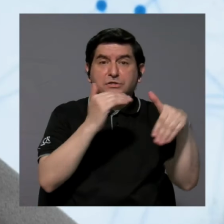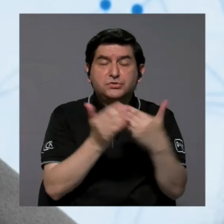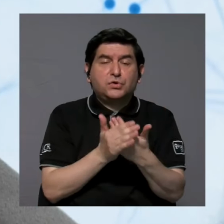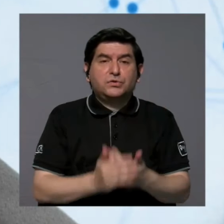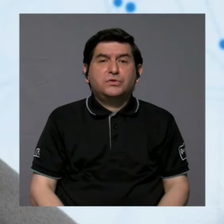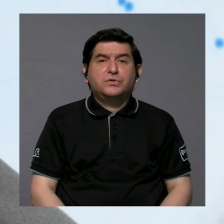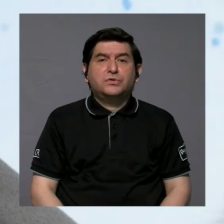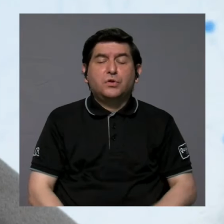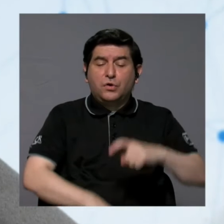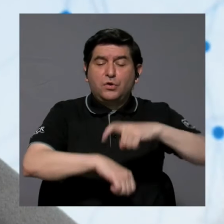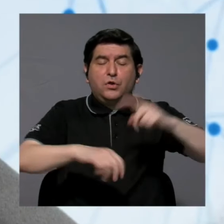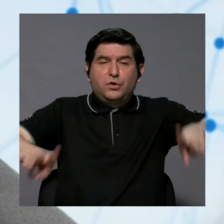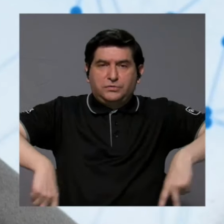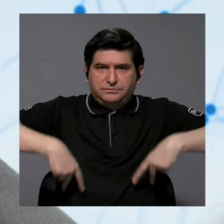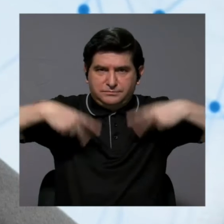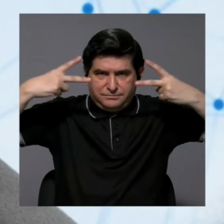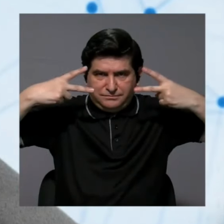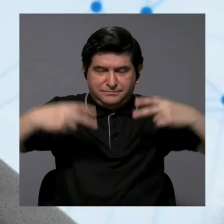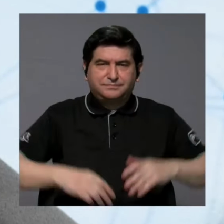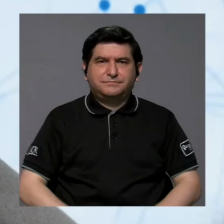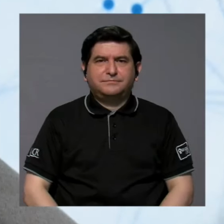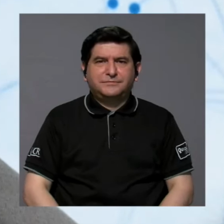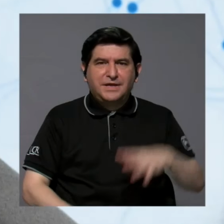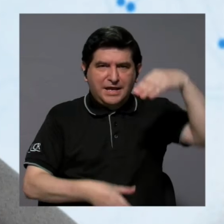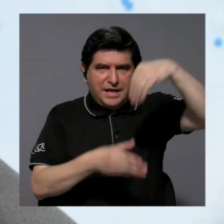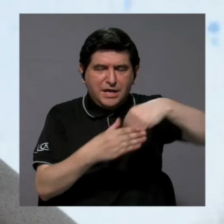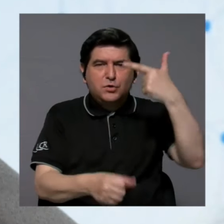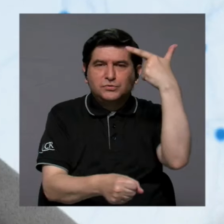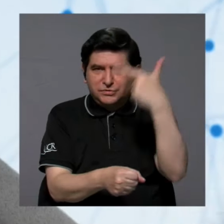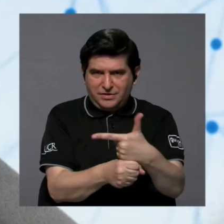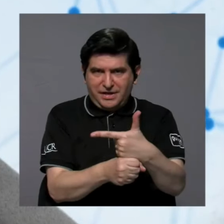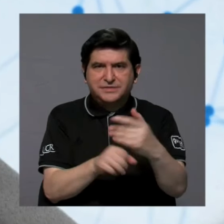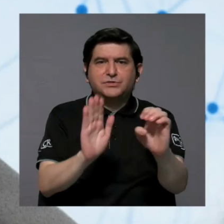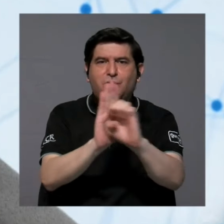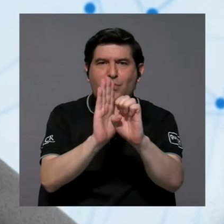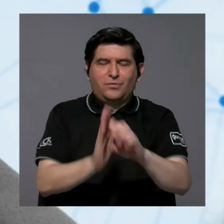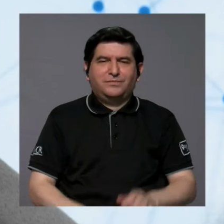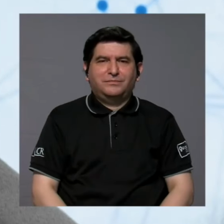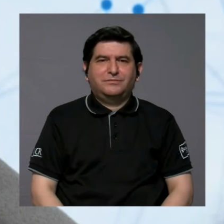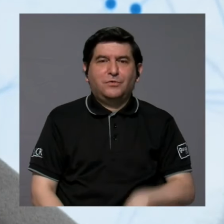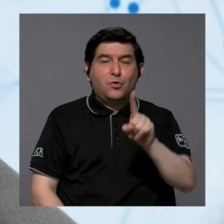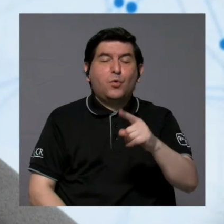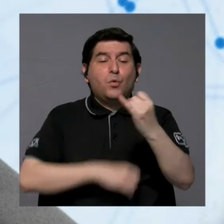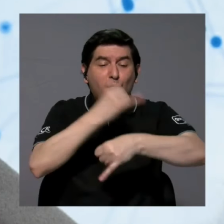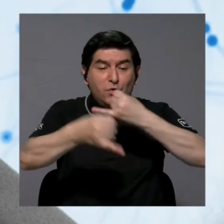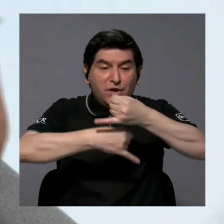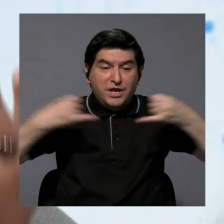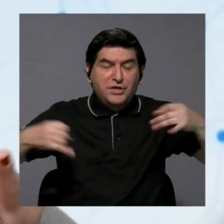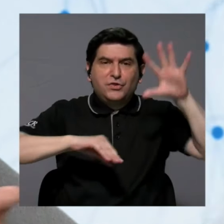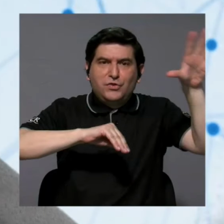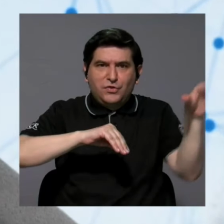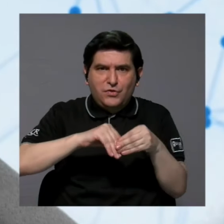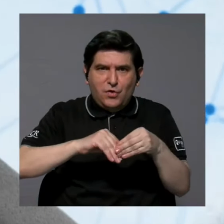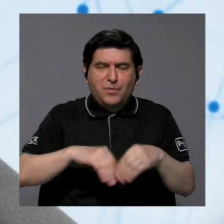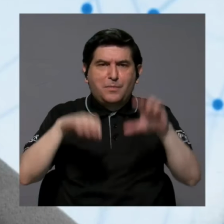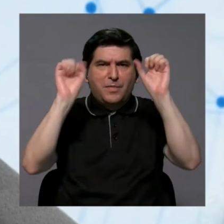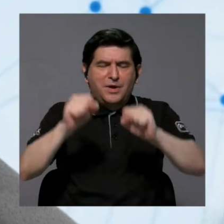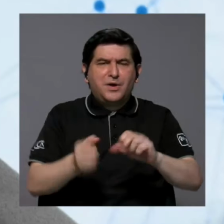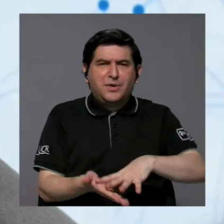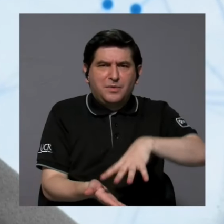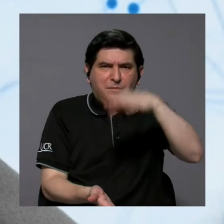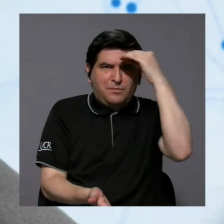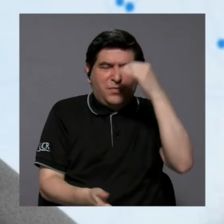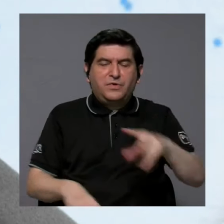en todos los momentos de la vida. La inclusión del lesco, por ejemplo, como un idioma adicional a los que